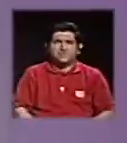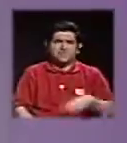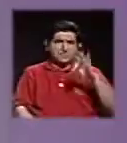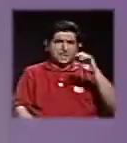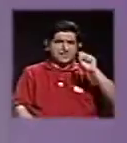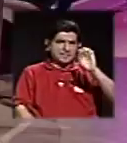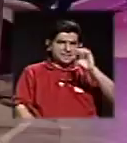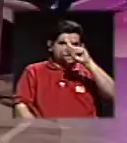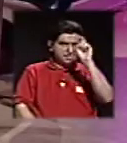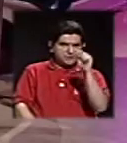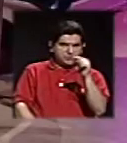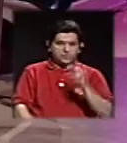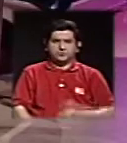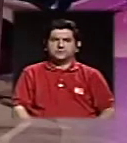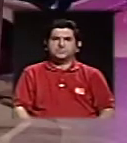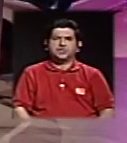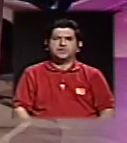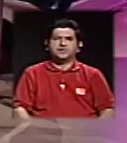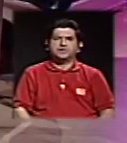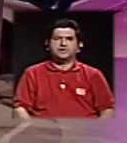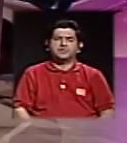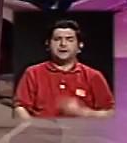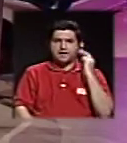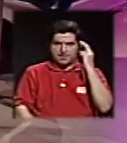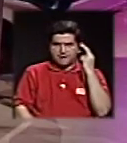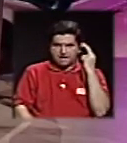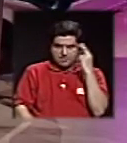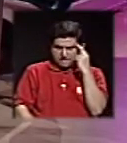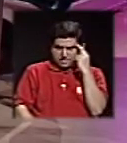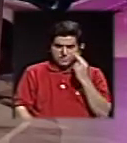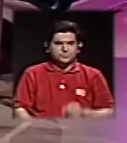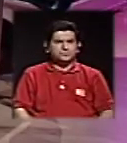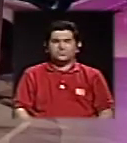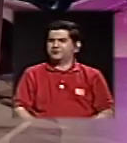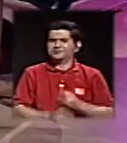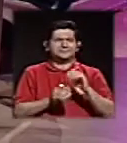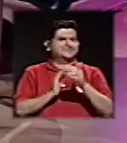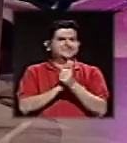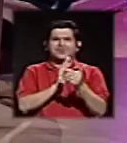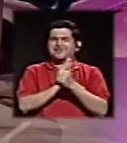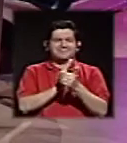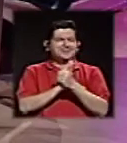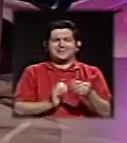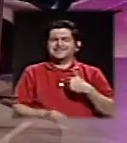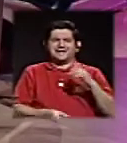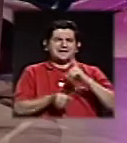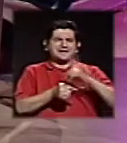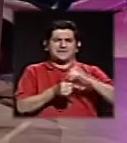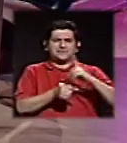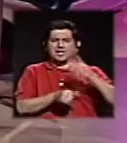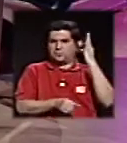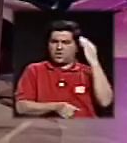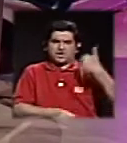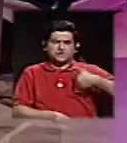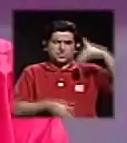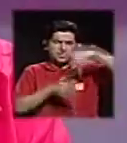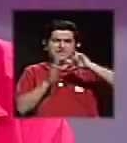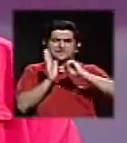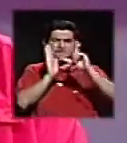dicen que dada la falta de capacidad de las diputadas y diputados que han estado en la asamblea